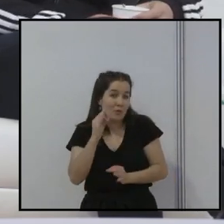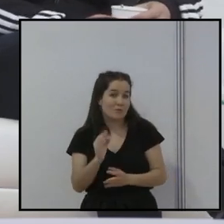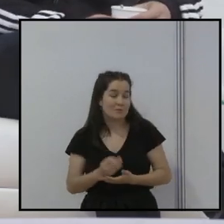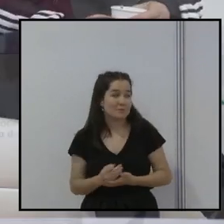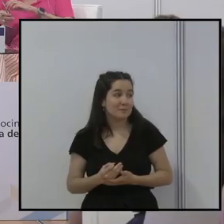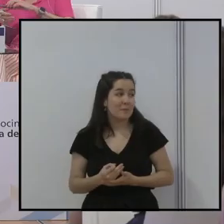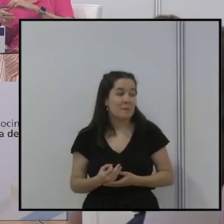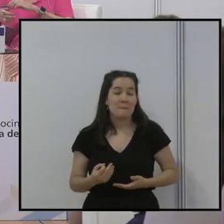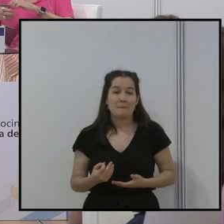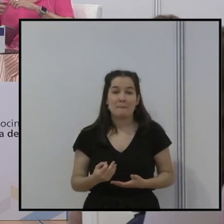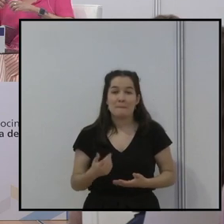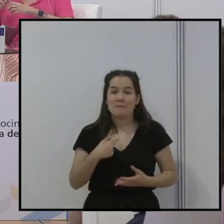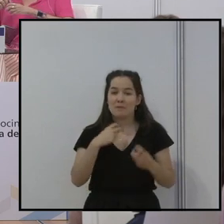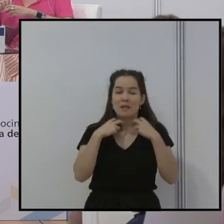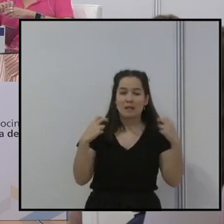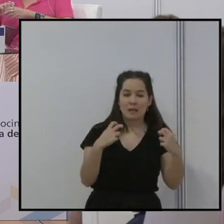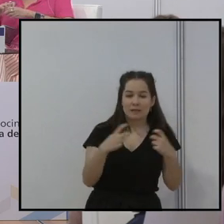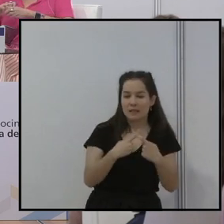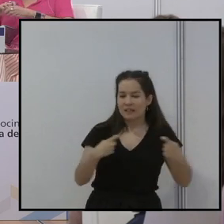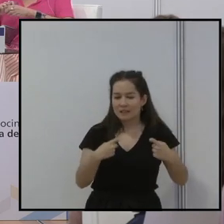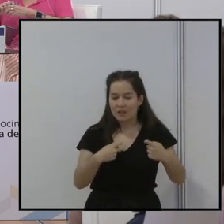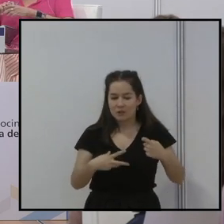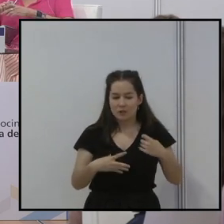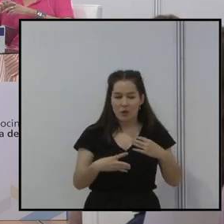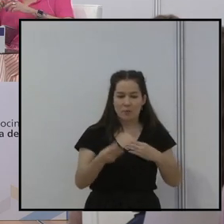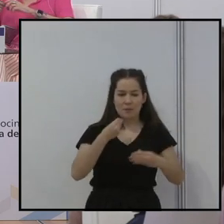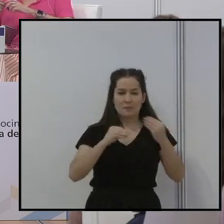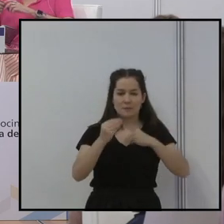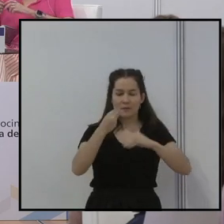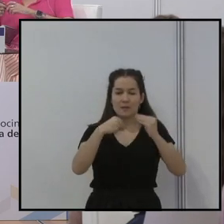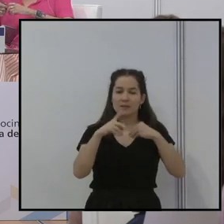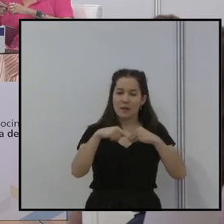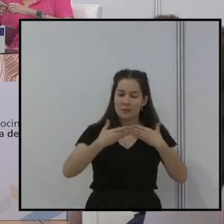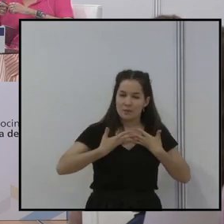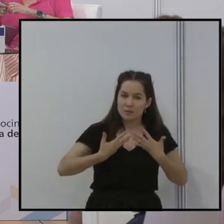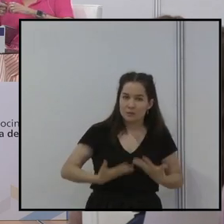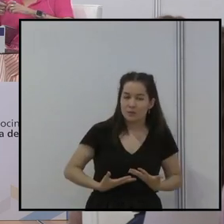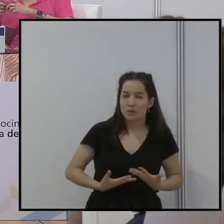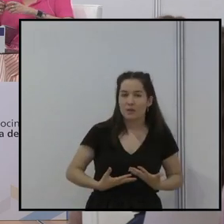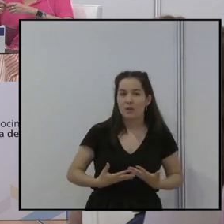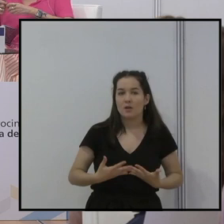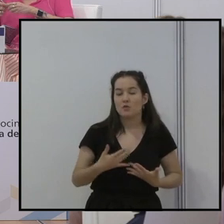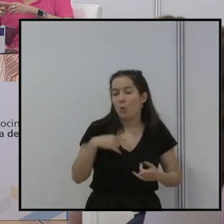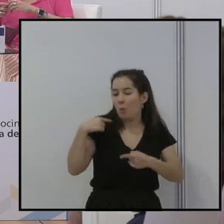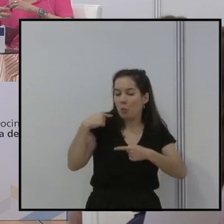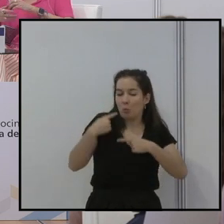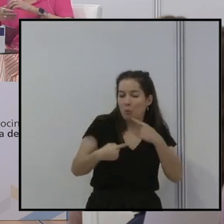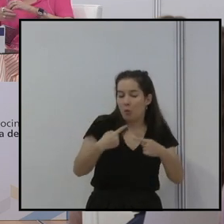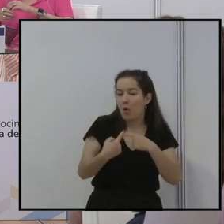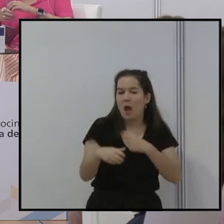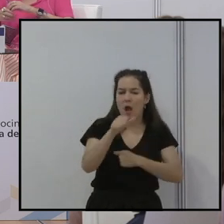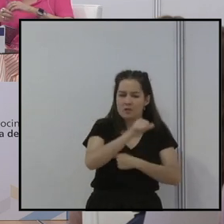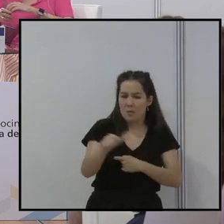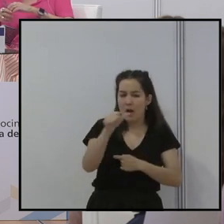solo acumulamos estrés y tensión, sino que podemos acumular también relajación o quitarnos estrés. Es decir, si dices, bueno, pues yo todos los días o todas las semanas